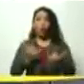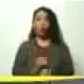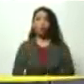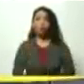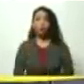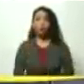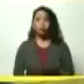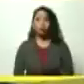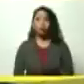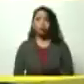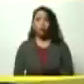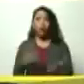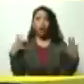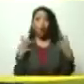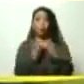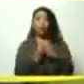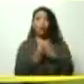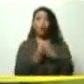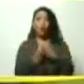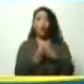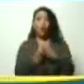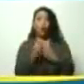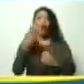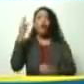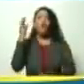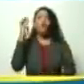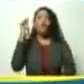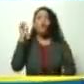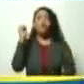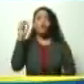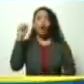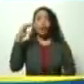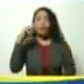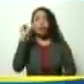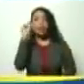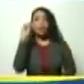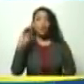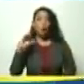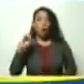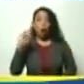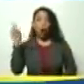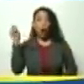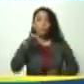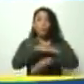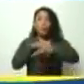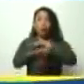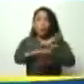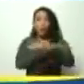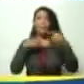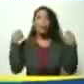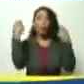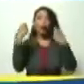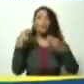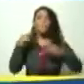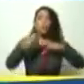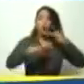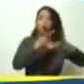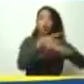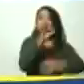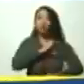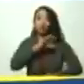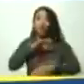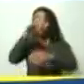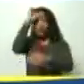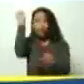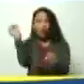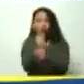al compañero Francisco Torrealba, ministro del poder popular para el proceso social del trabajo,